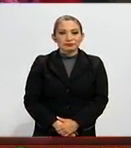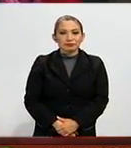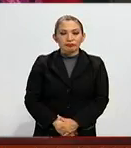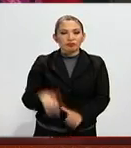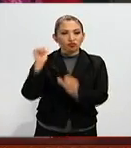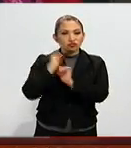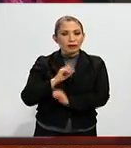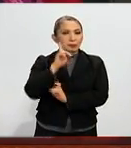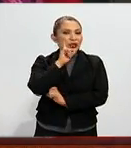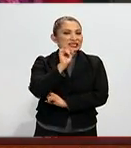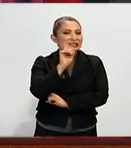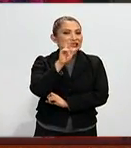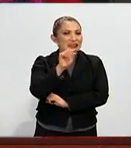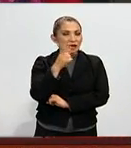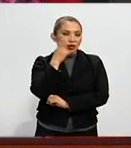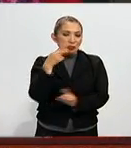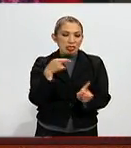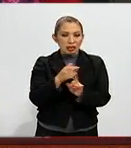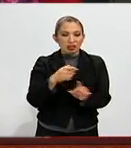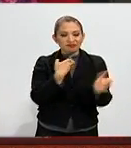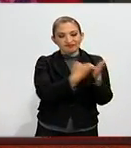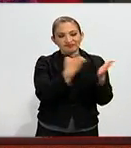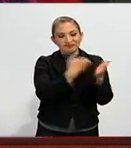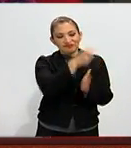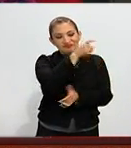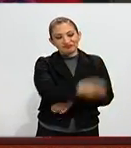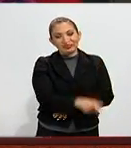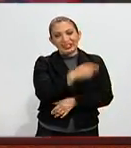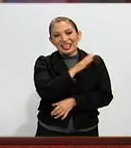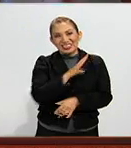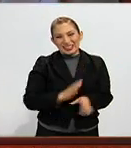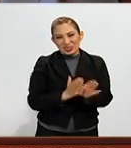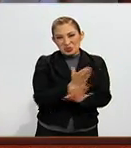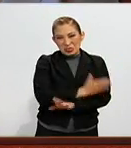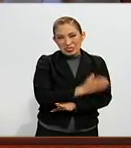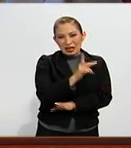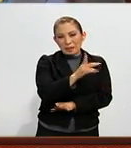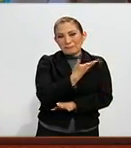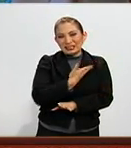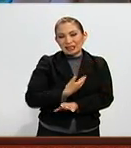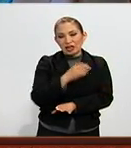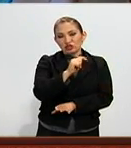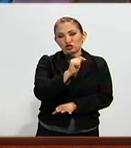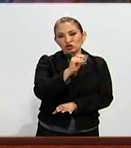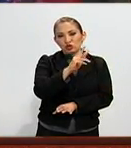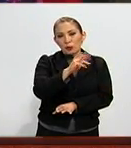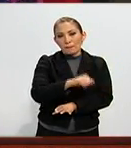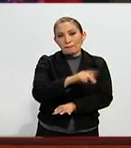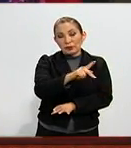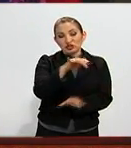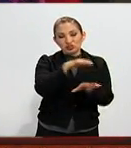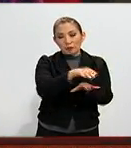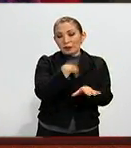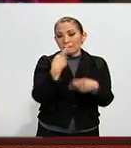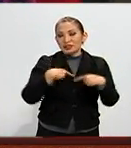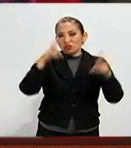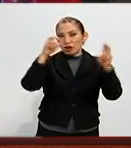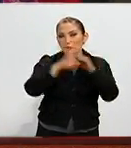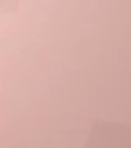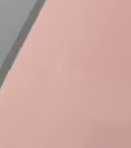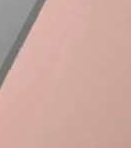La canciller aprovechó para de manera indirecta criticar la postura del precandidato republicano a la presidencia Donald Trump respecto a los